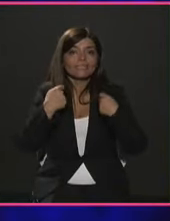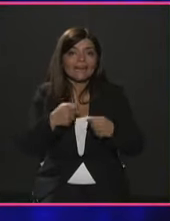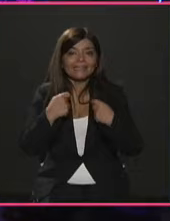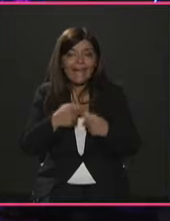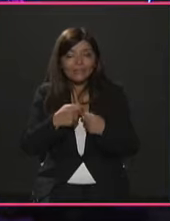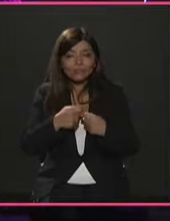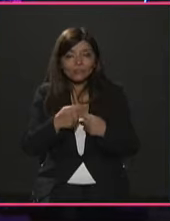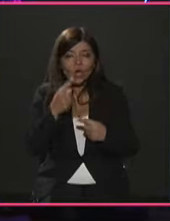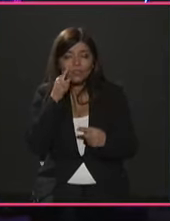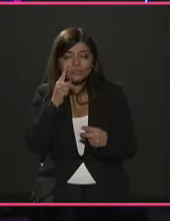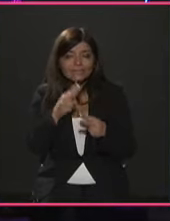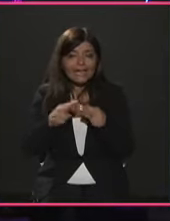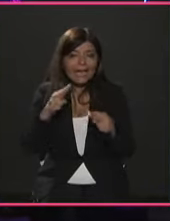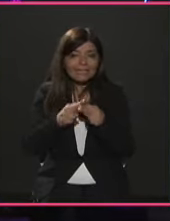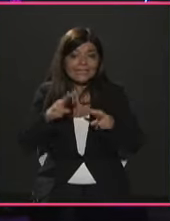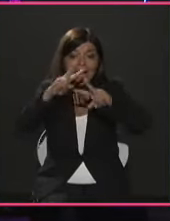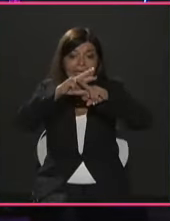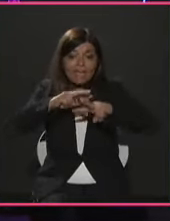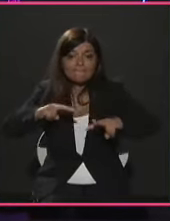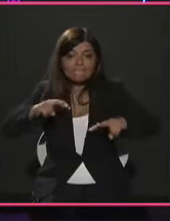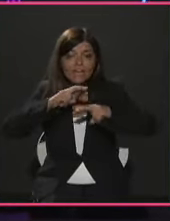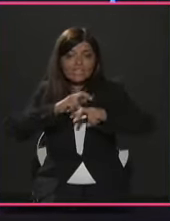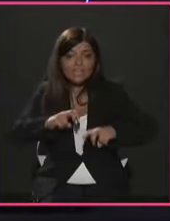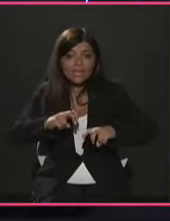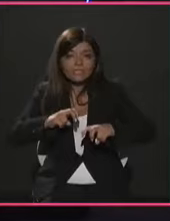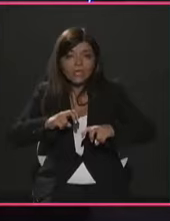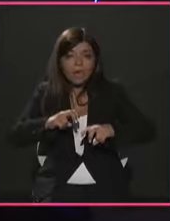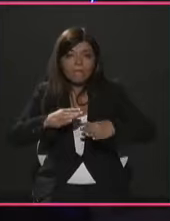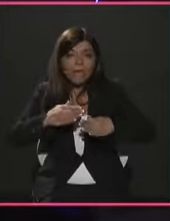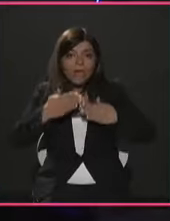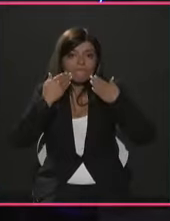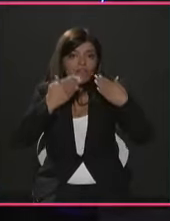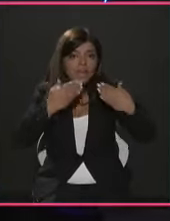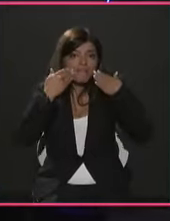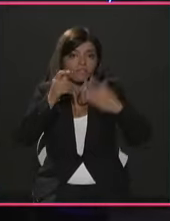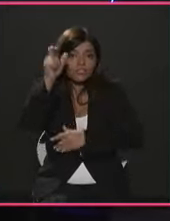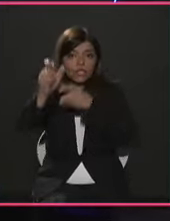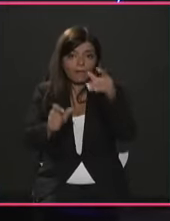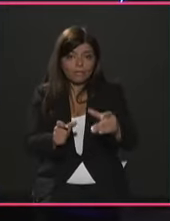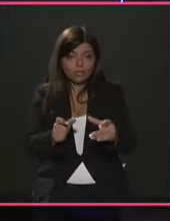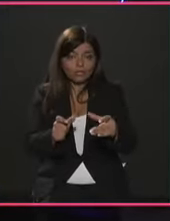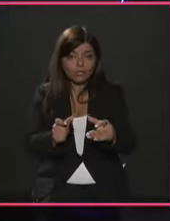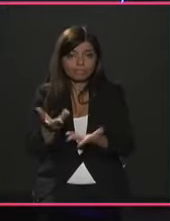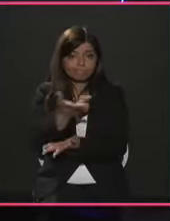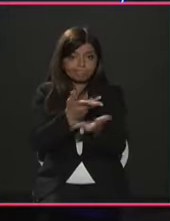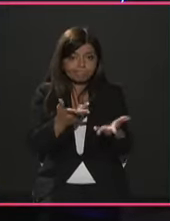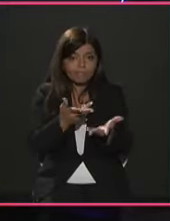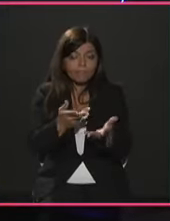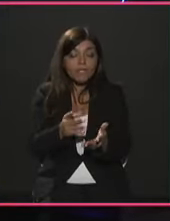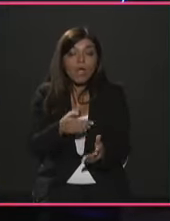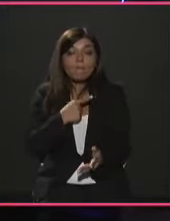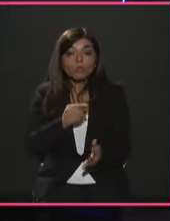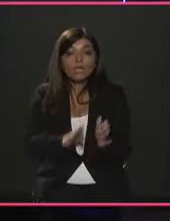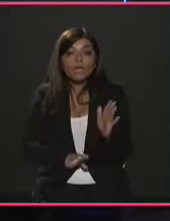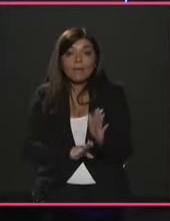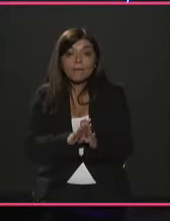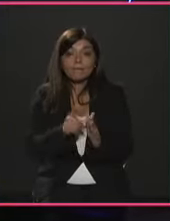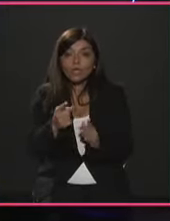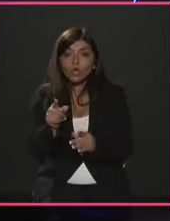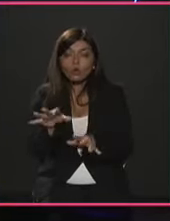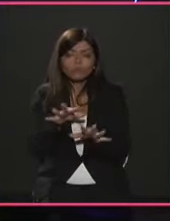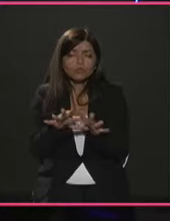crear con la investigación un bien común eh Me gustaría primero que nada empezar con algo muy